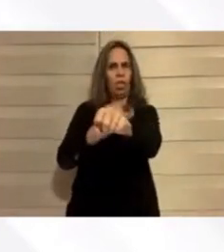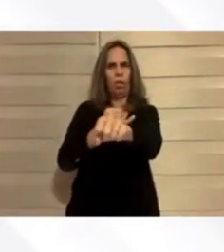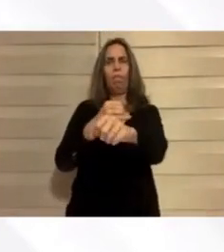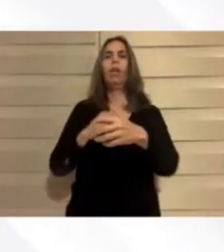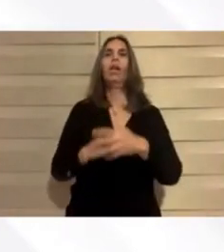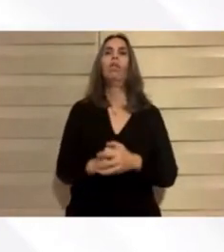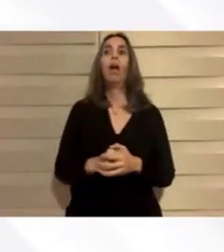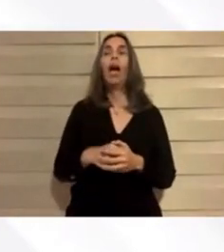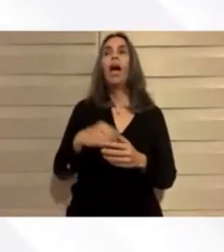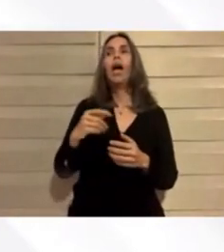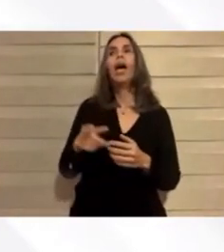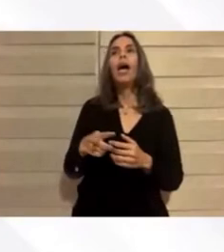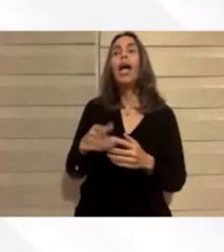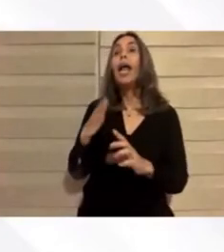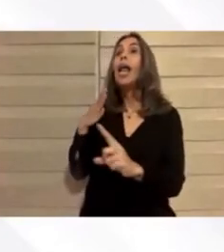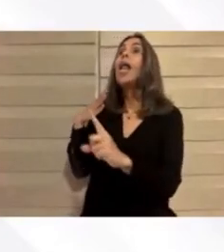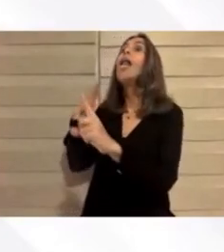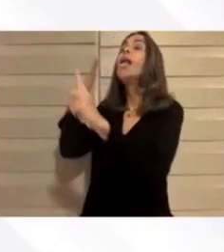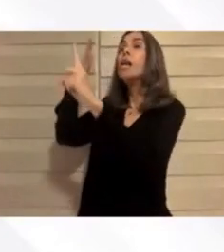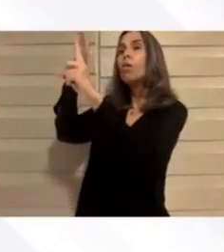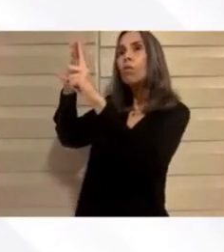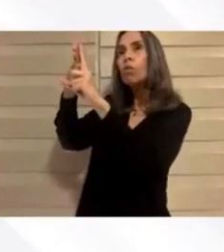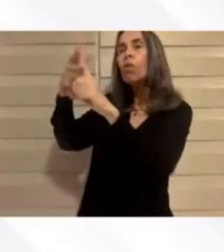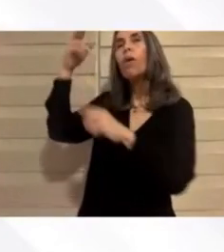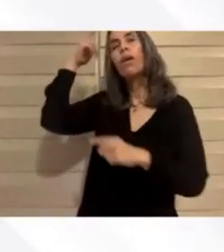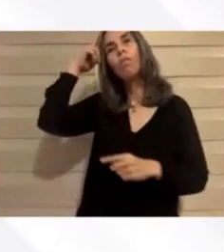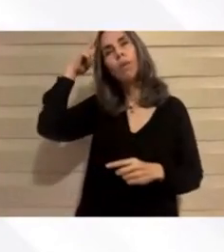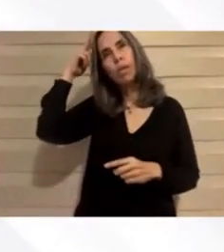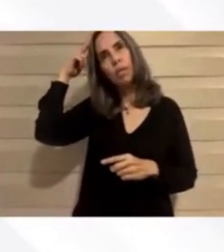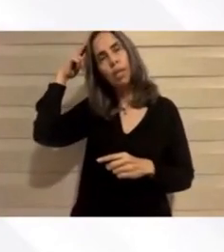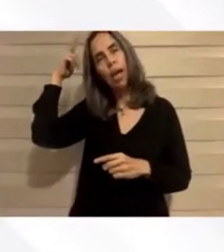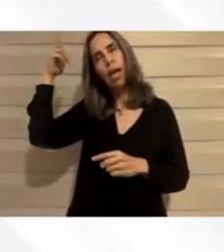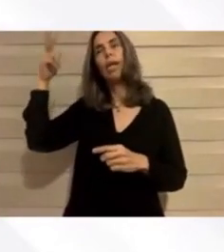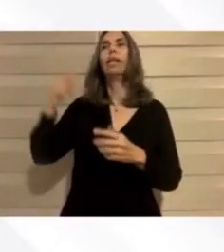alcaldía en Bellas Artes, como años anteriores el coro lo hizo.